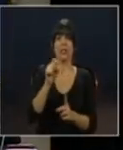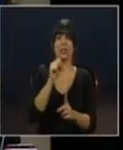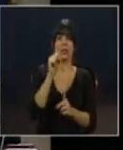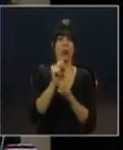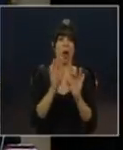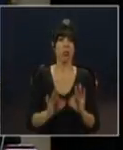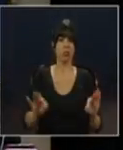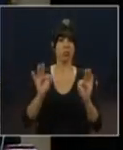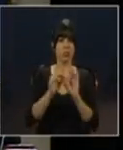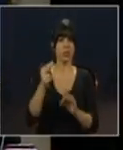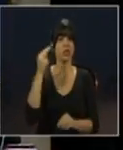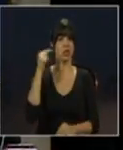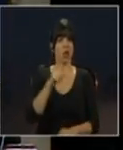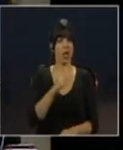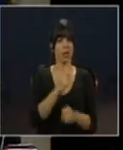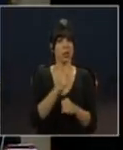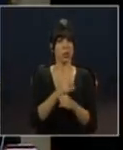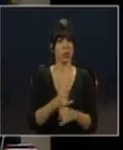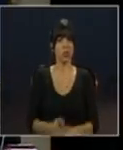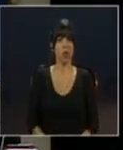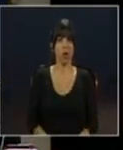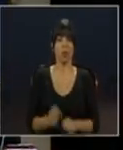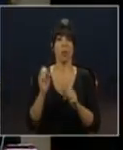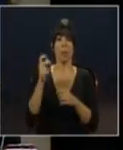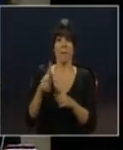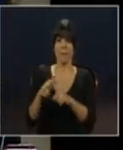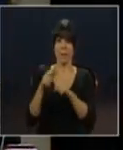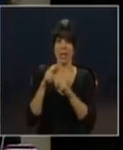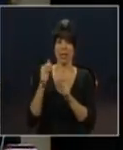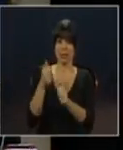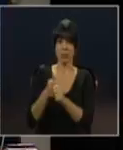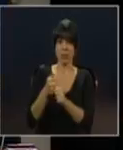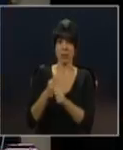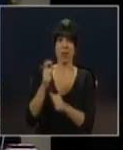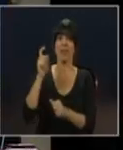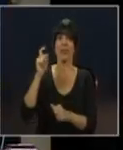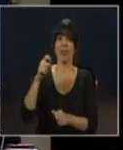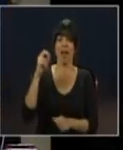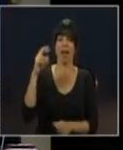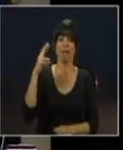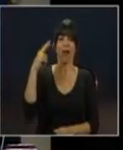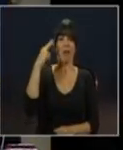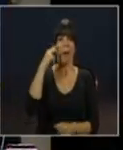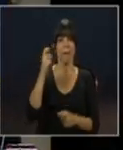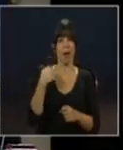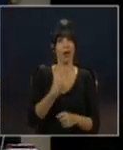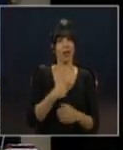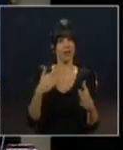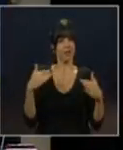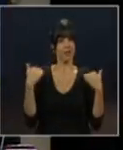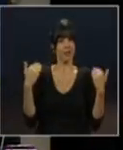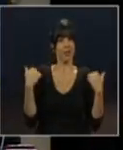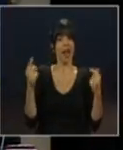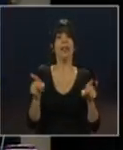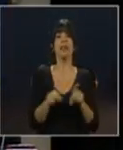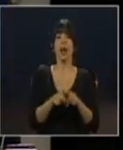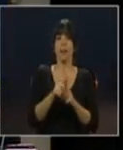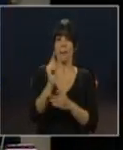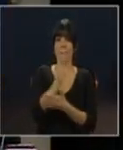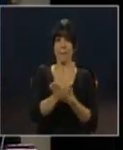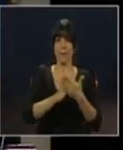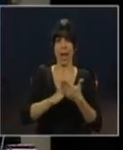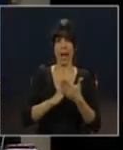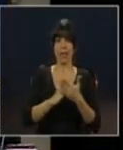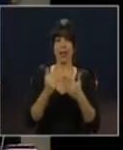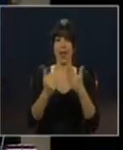historia de la institución. Pero si el préstamo en sí mismo debe ser motivo de regocijo, también lo deben ser, por una parte,